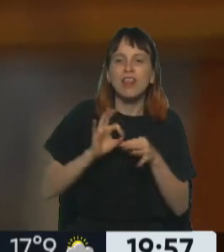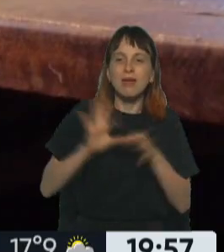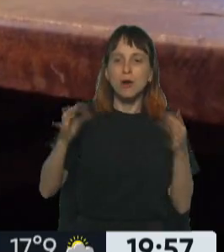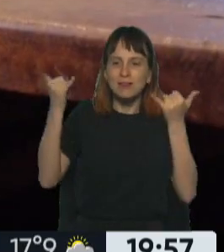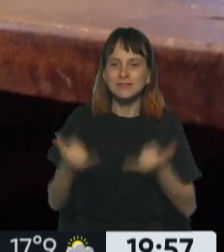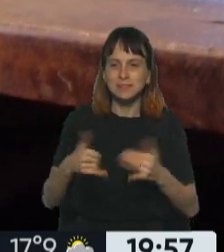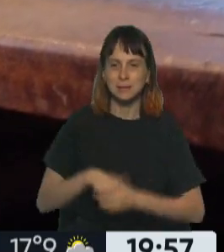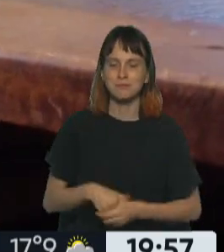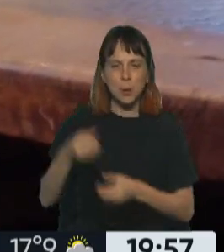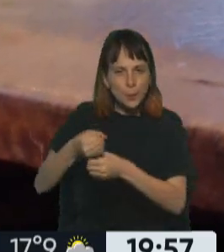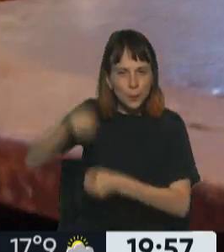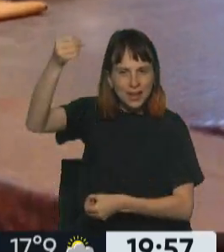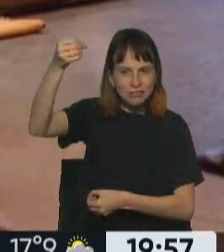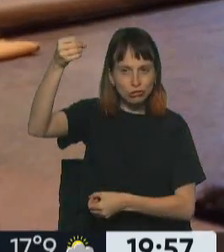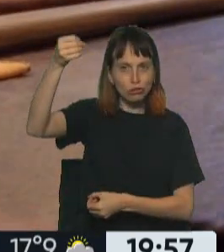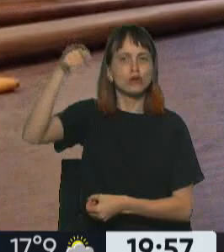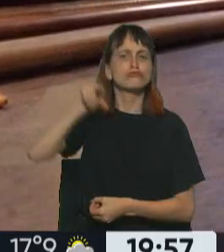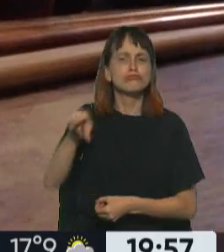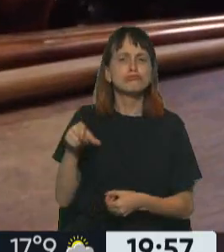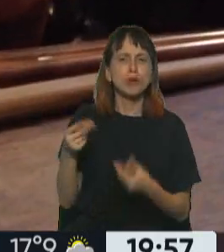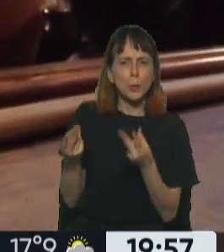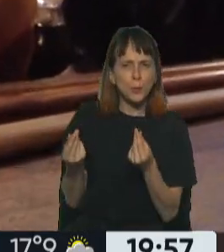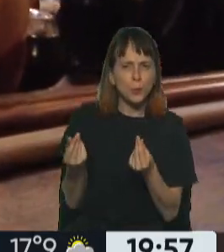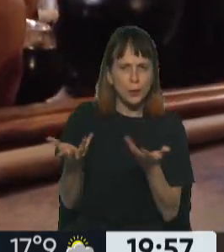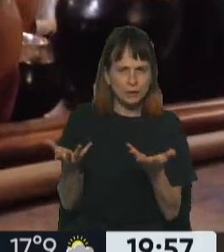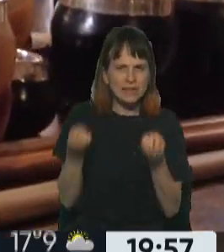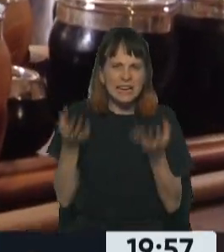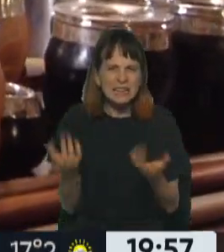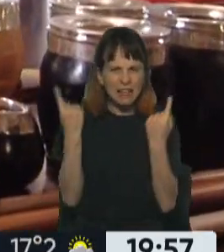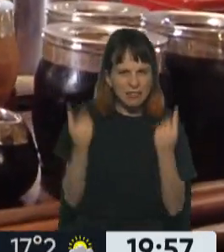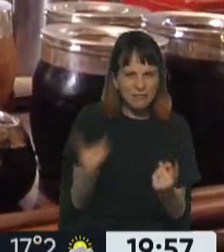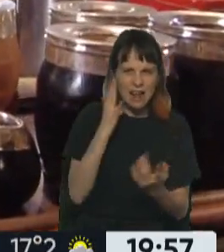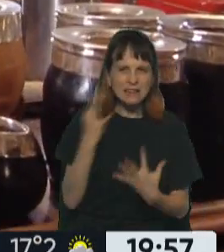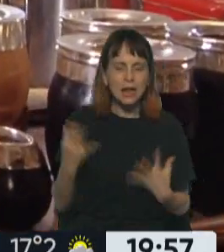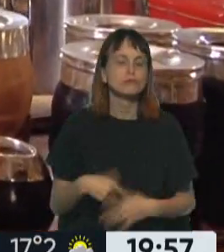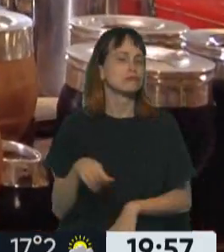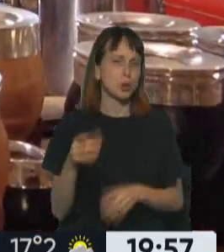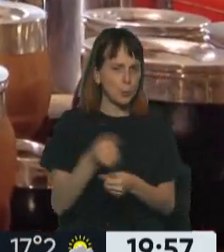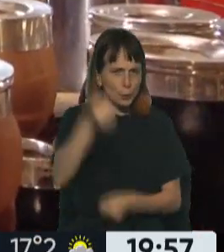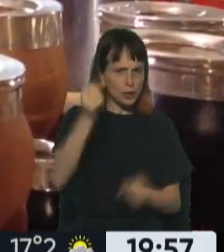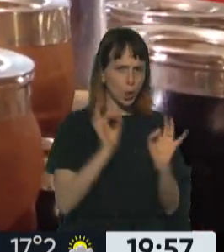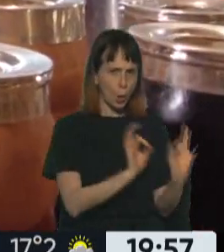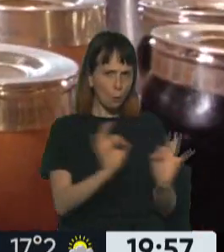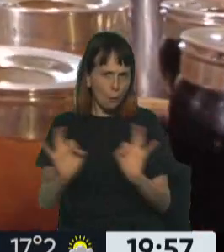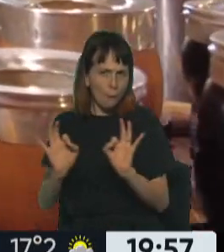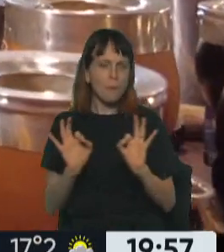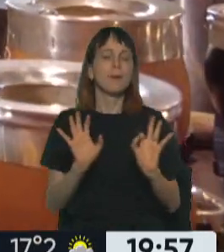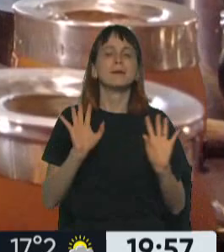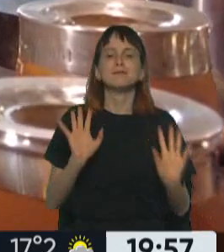bastón del próximo presidente de Javier Milei? No, es igual a todos los bastones. Porque después de un tiempo